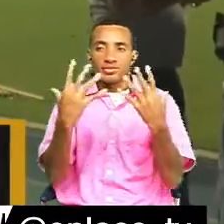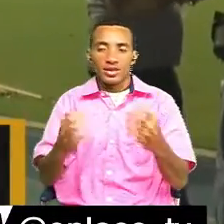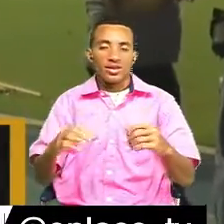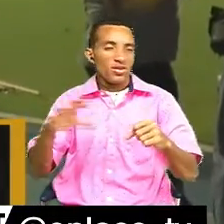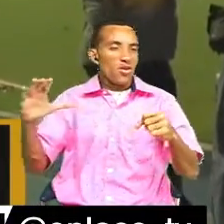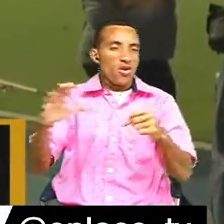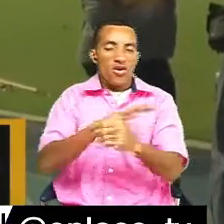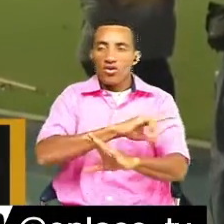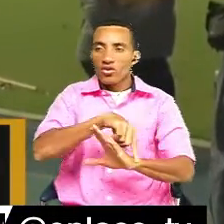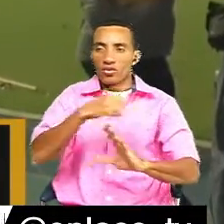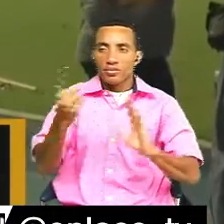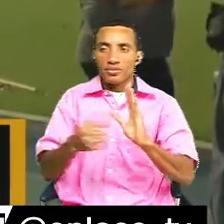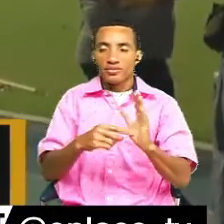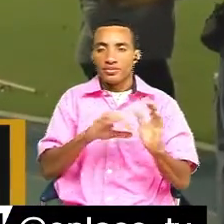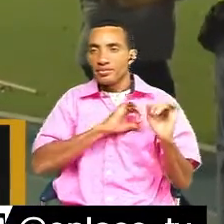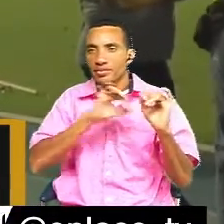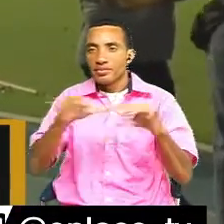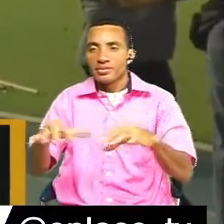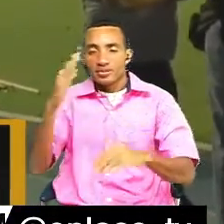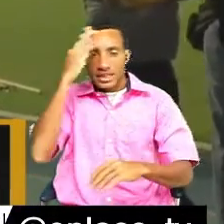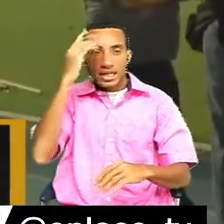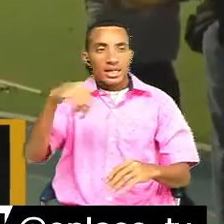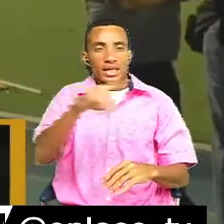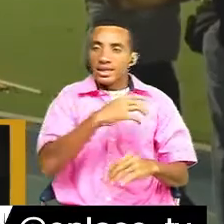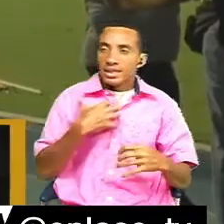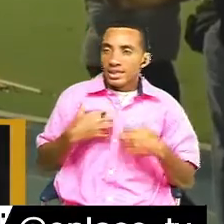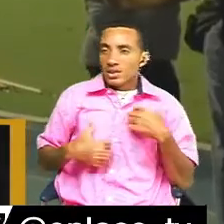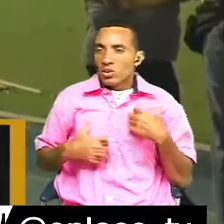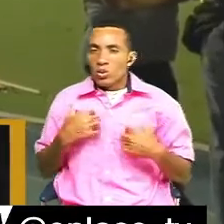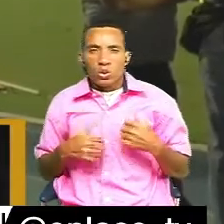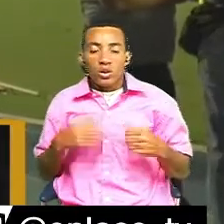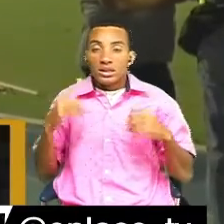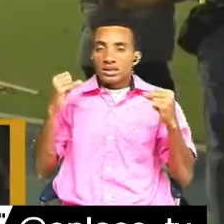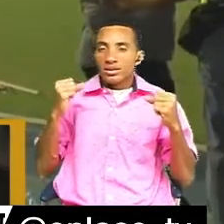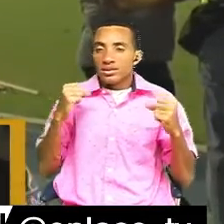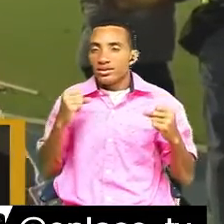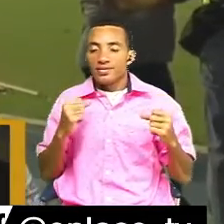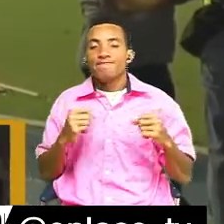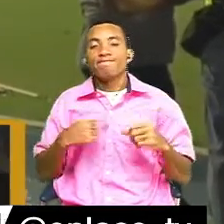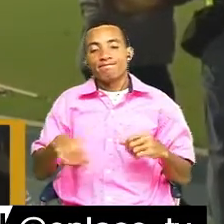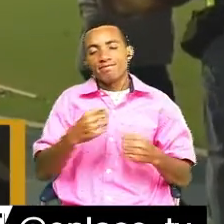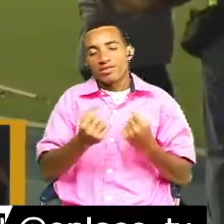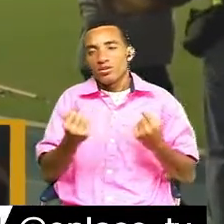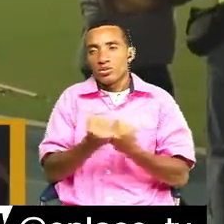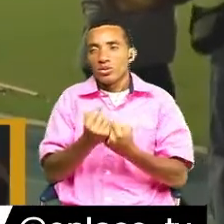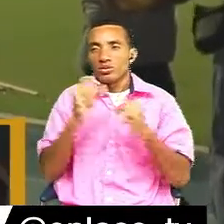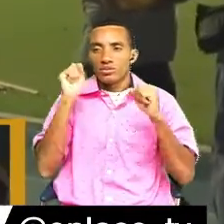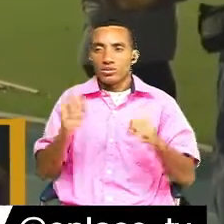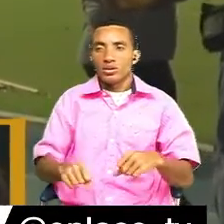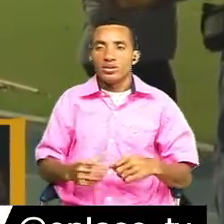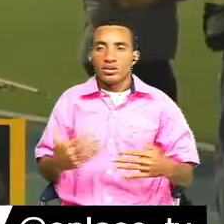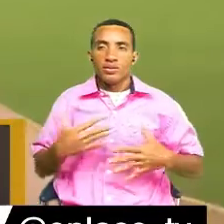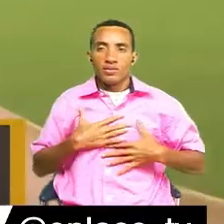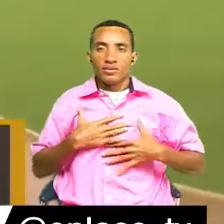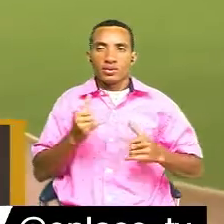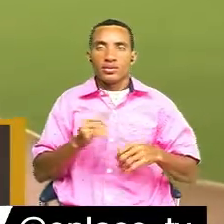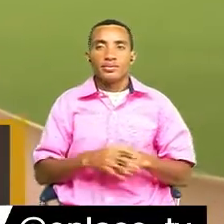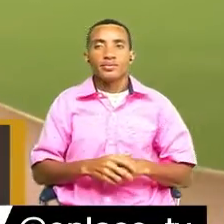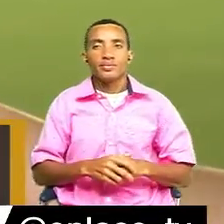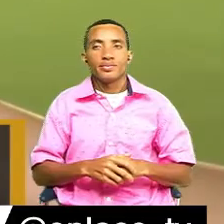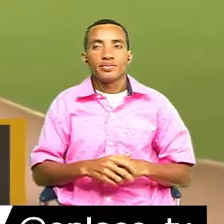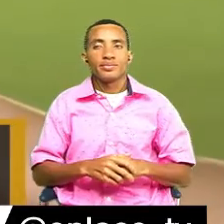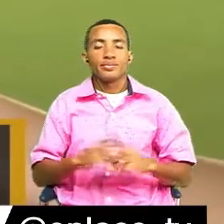apoyo de la gente, sabemos lo mucho que sufren por nosotros y bueno, esto es un lindo momento para que nos apoyen y para nosotros devolverles esa felicidad con el favor de Dios.